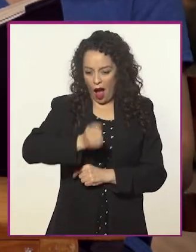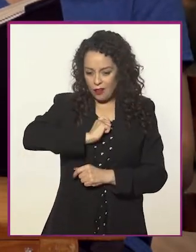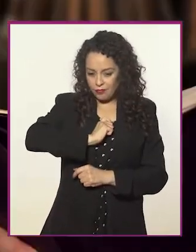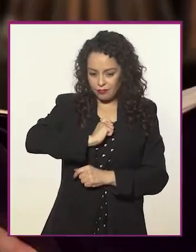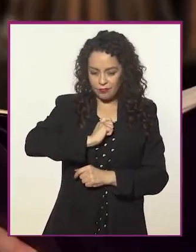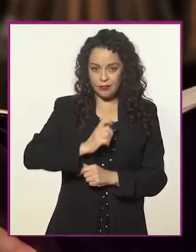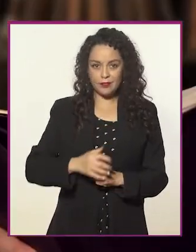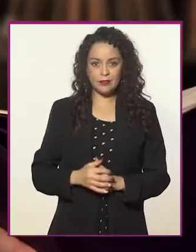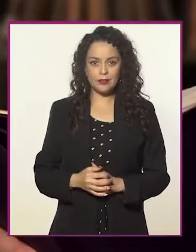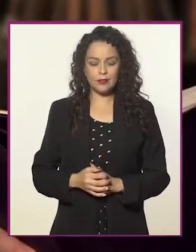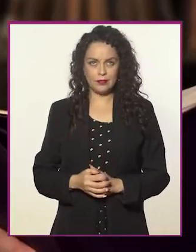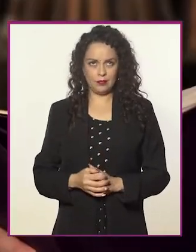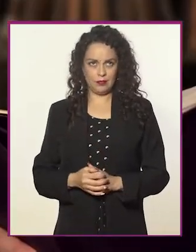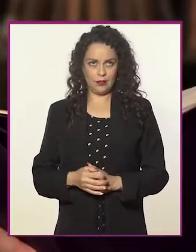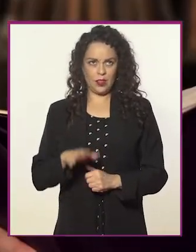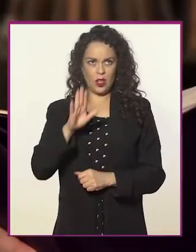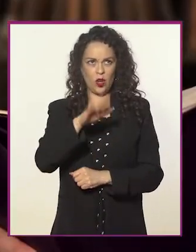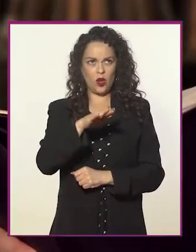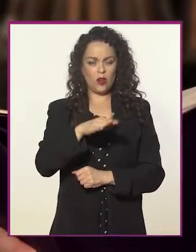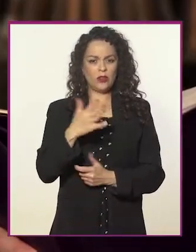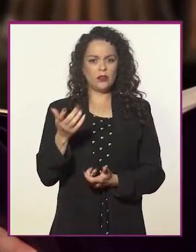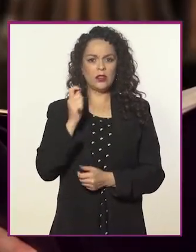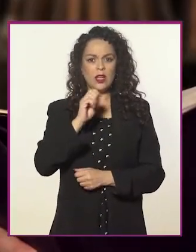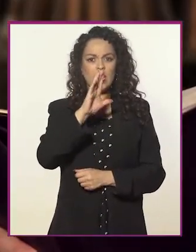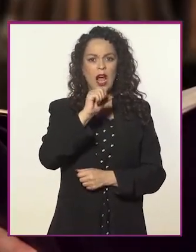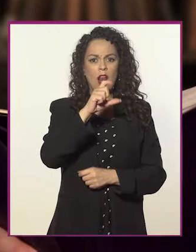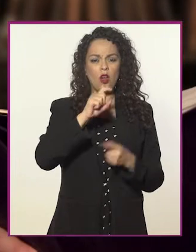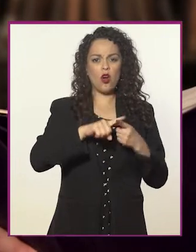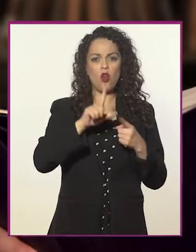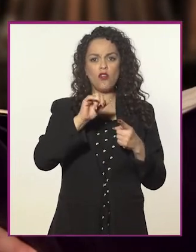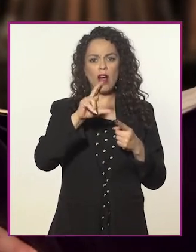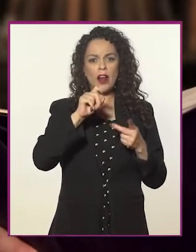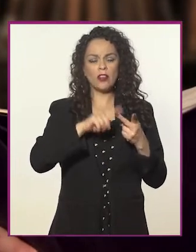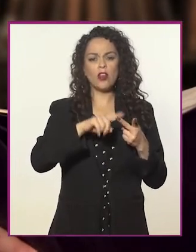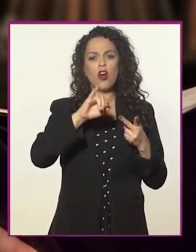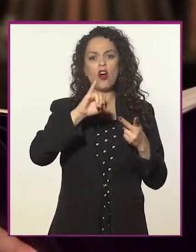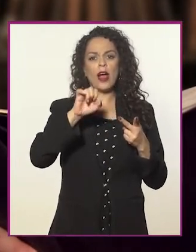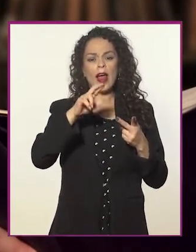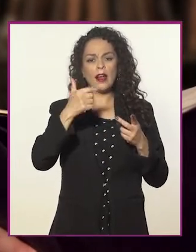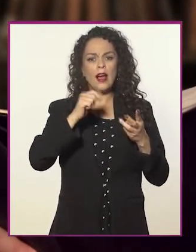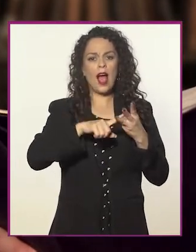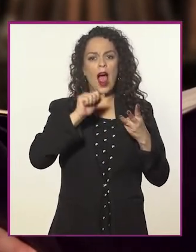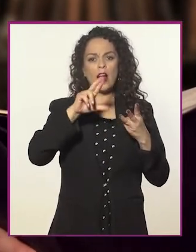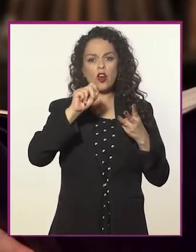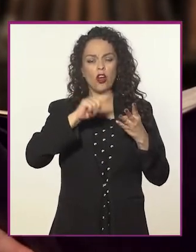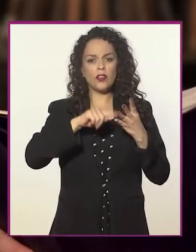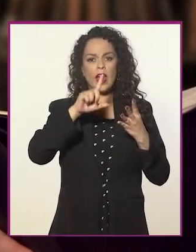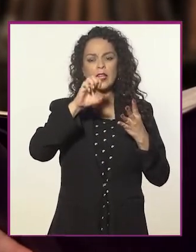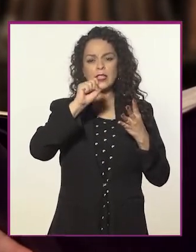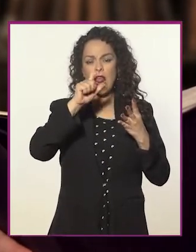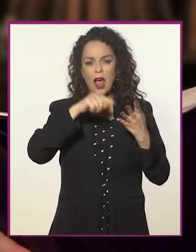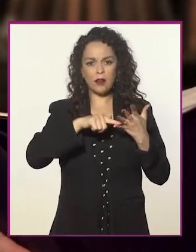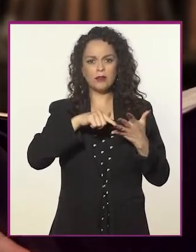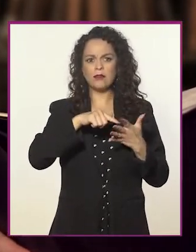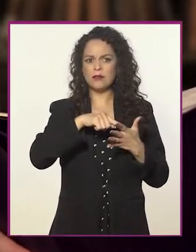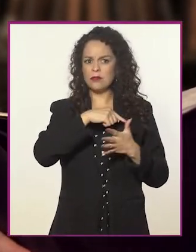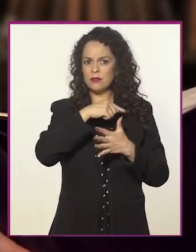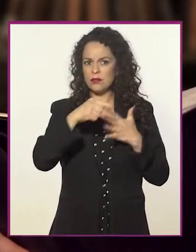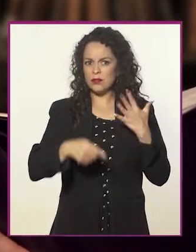pertenencia. Oye, ¿y no serán todos caló, lunfardo, jerga, argot, slang, lenguajes de